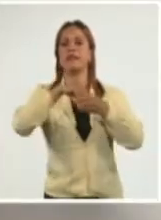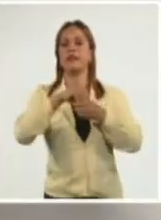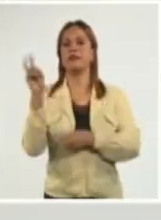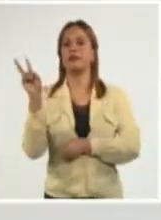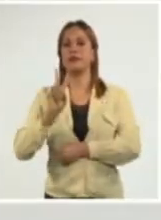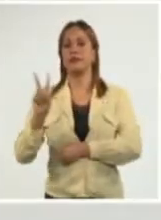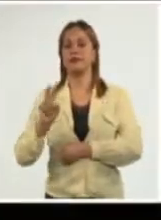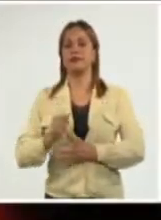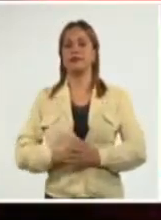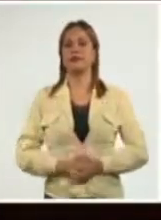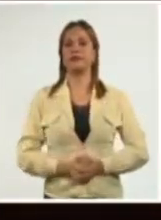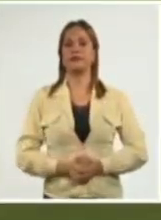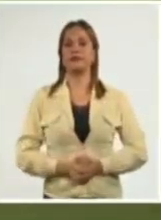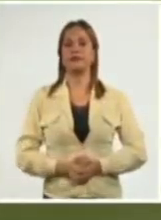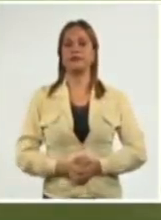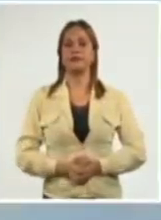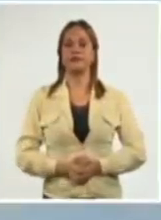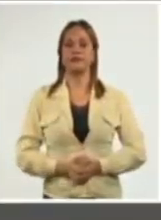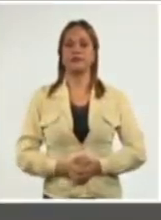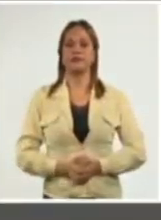libertador.